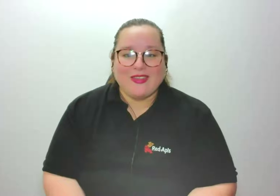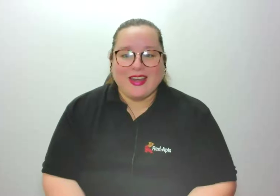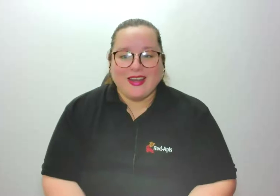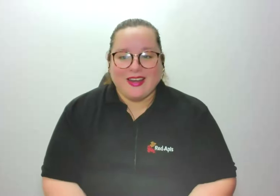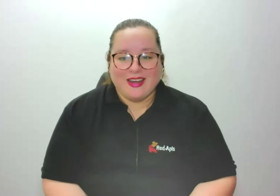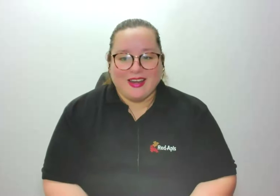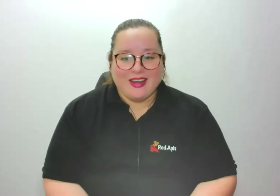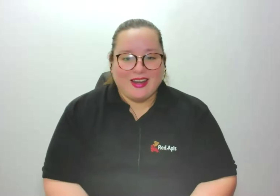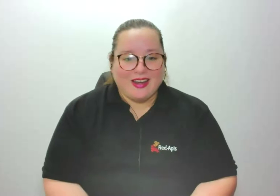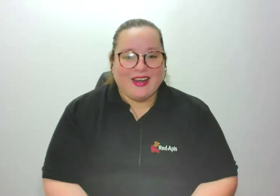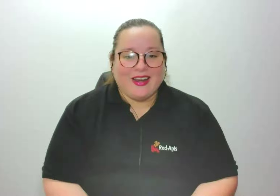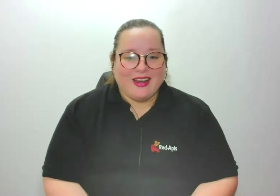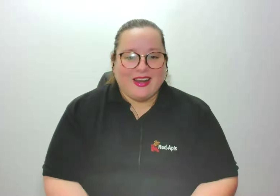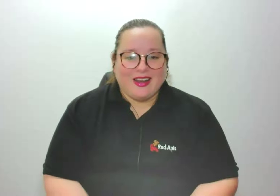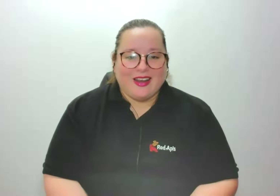con lo que ven.